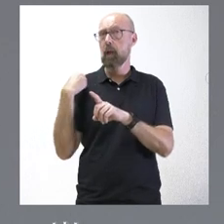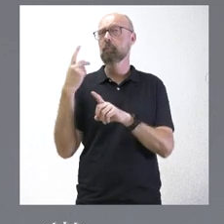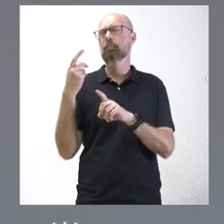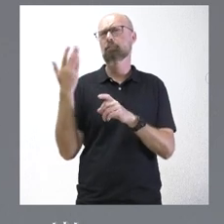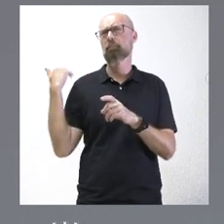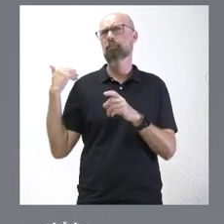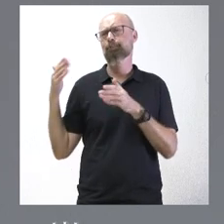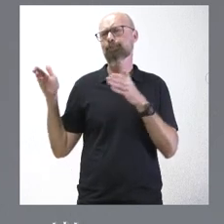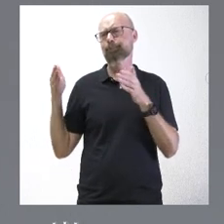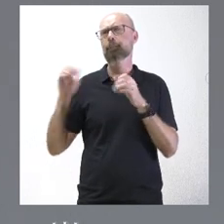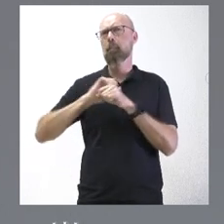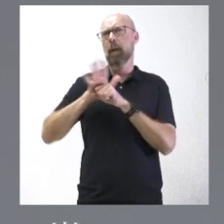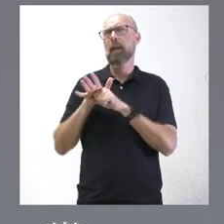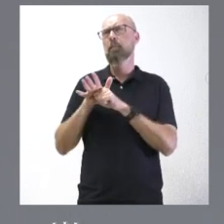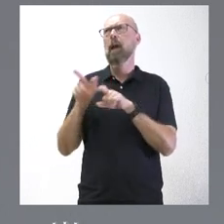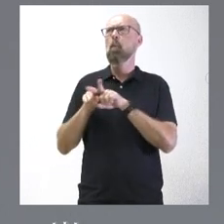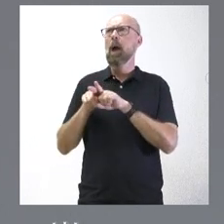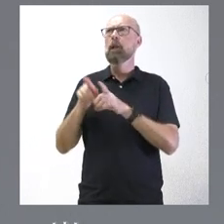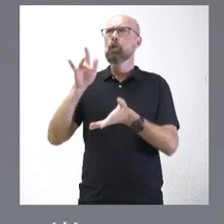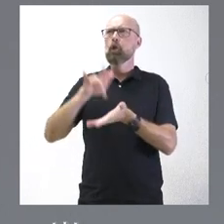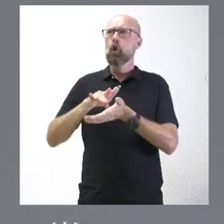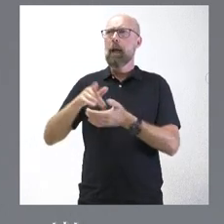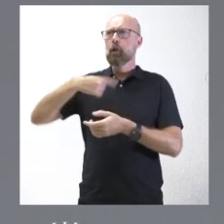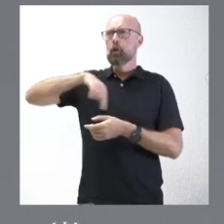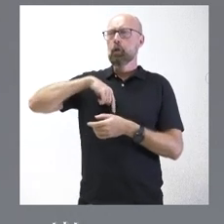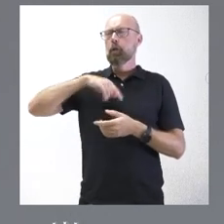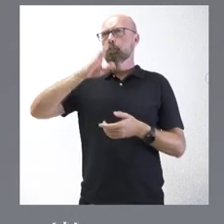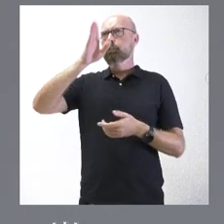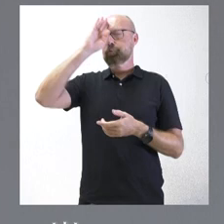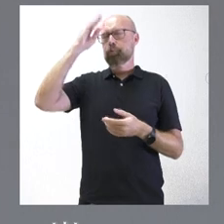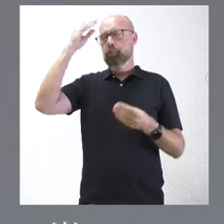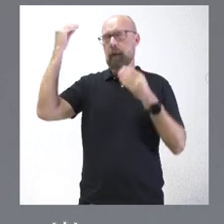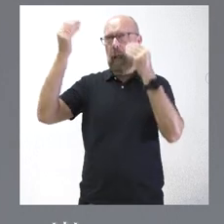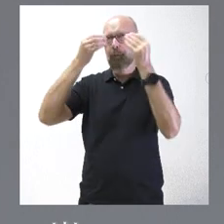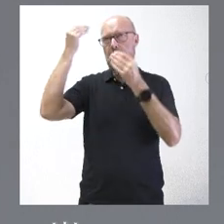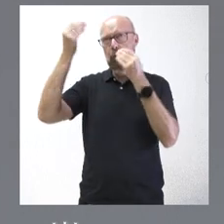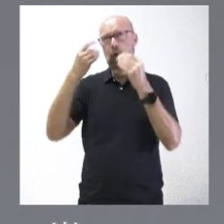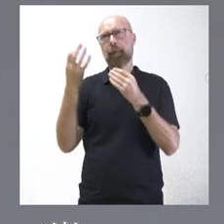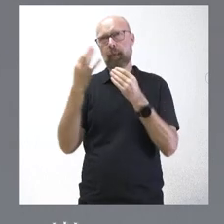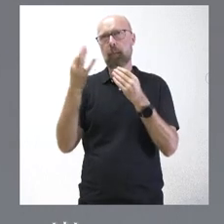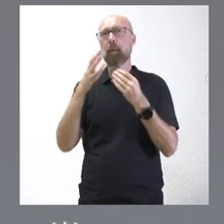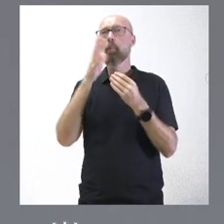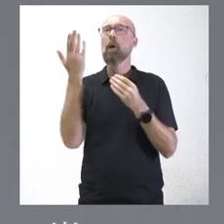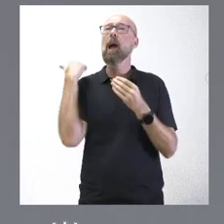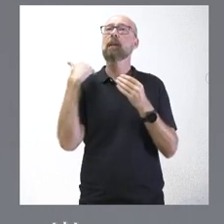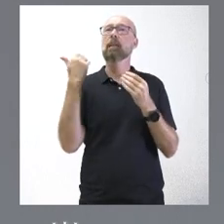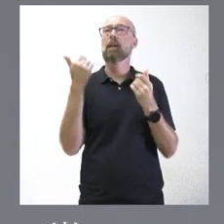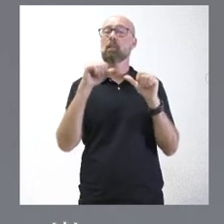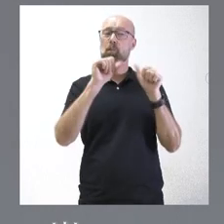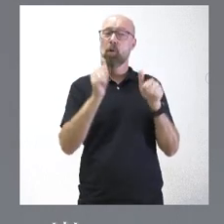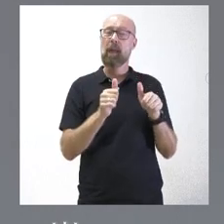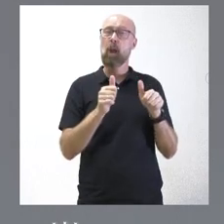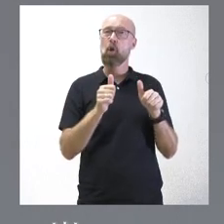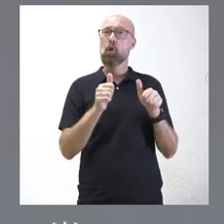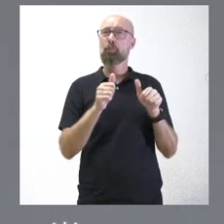fue un punto de reflexión sobre todo era un modelo basado en unidades de convivencia que se